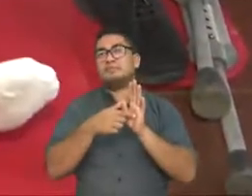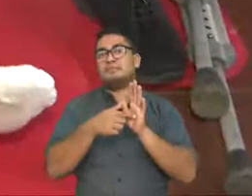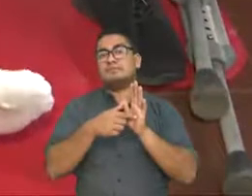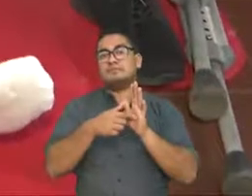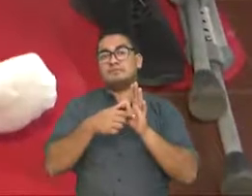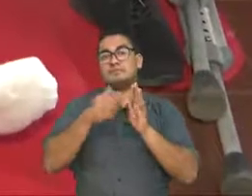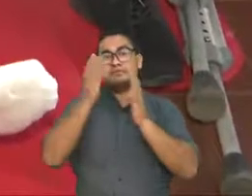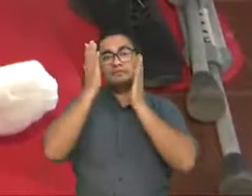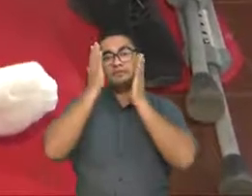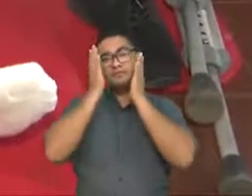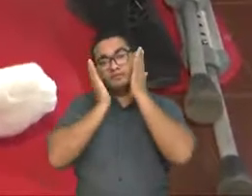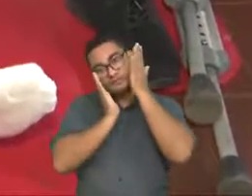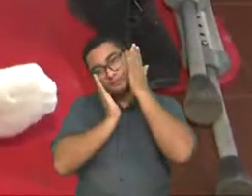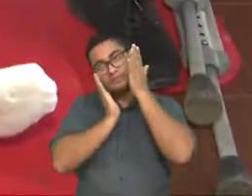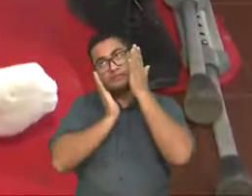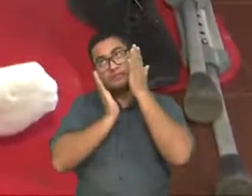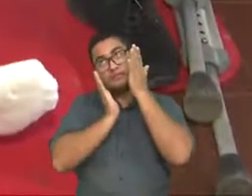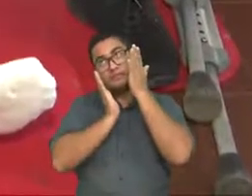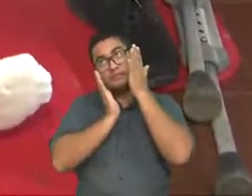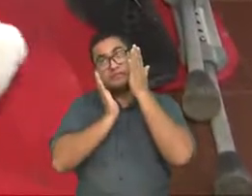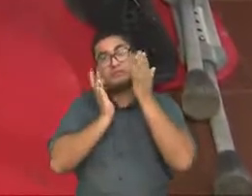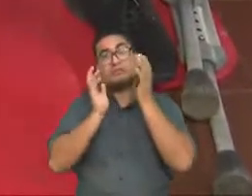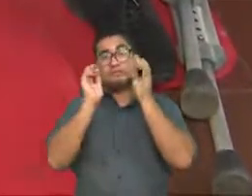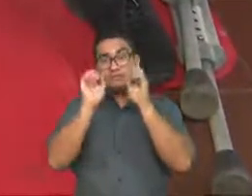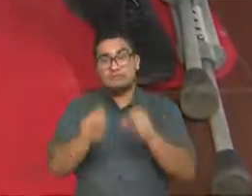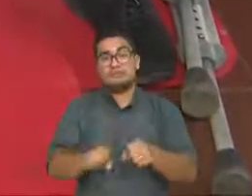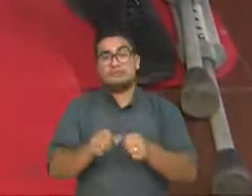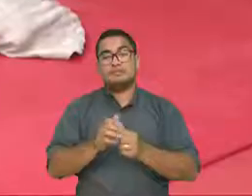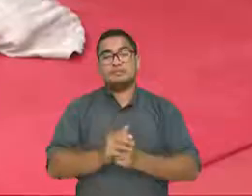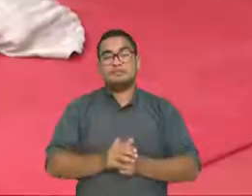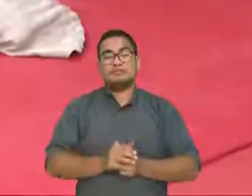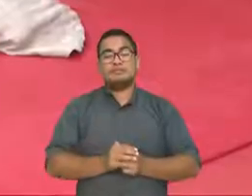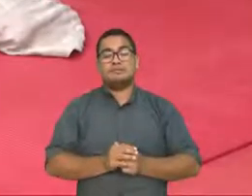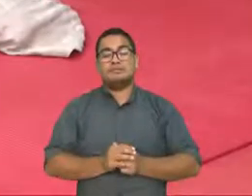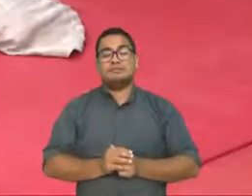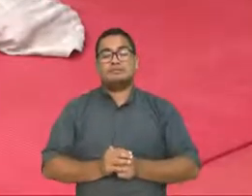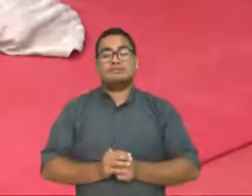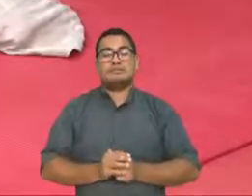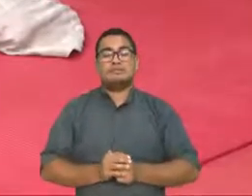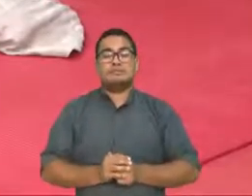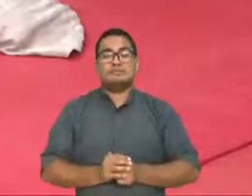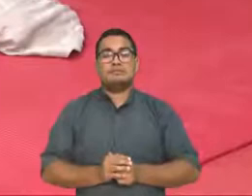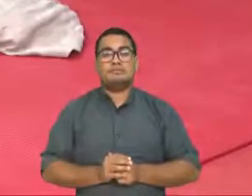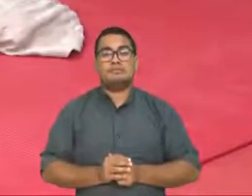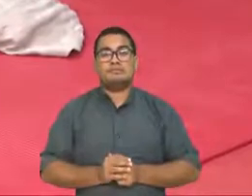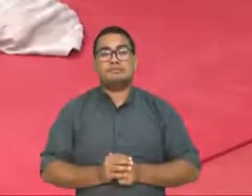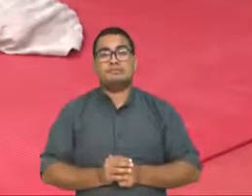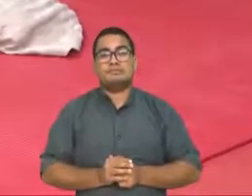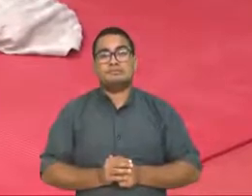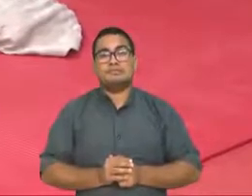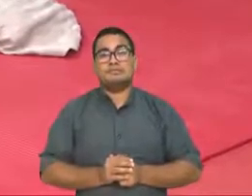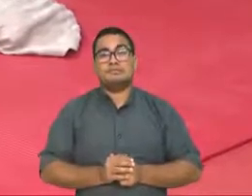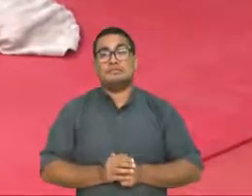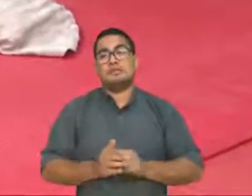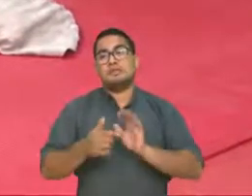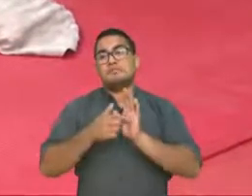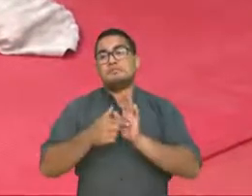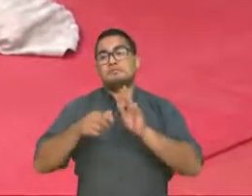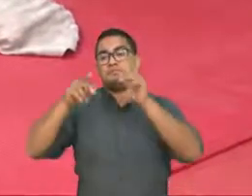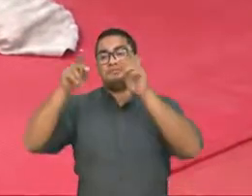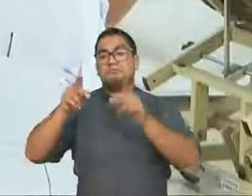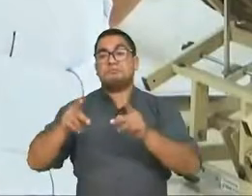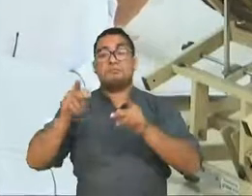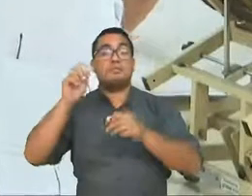derrame cerebral. ¿Derrame cerebral? Sí, un accidente cerebrovascular. Generalmente este tipo de pacientes son personas adultas mayores. En